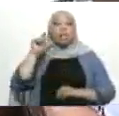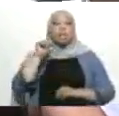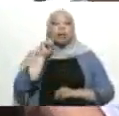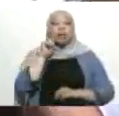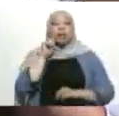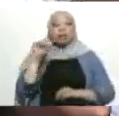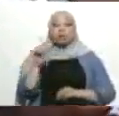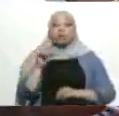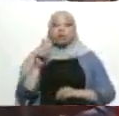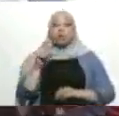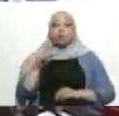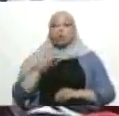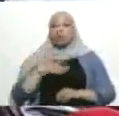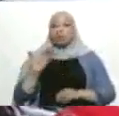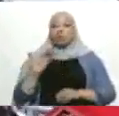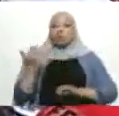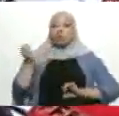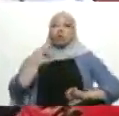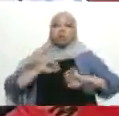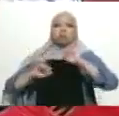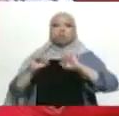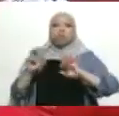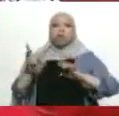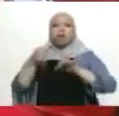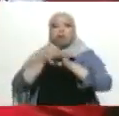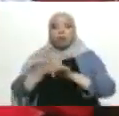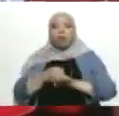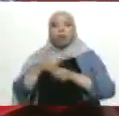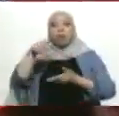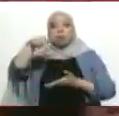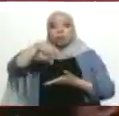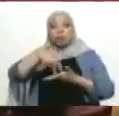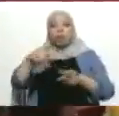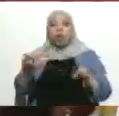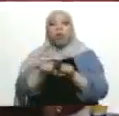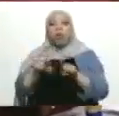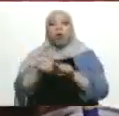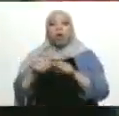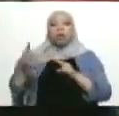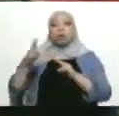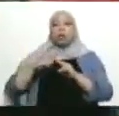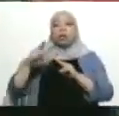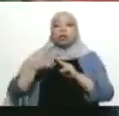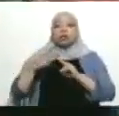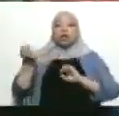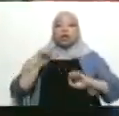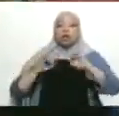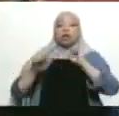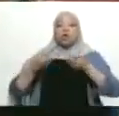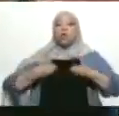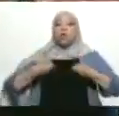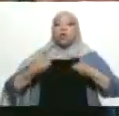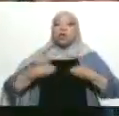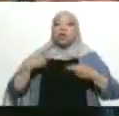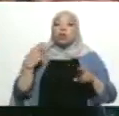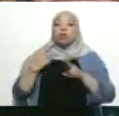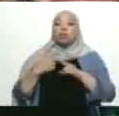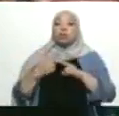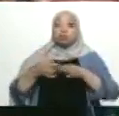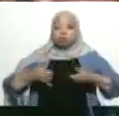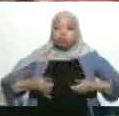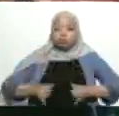no fue un obstáculo para que estuviera aquí mismo, en esta zona de Tienditas, arriesgando su vida y la de su hijo